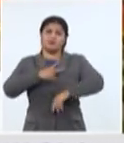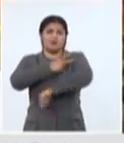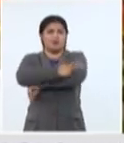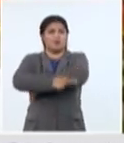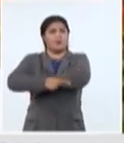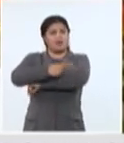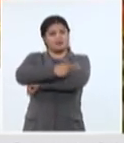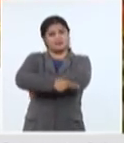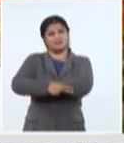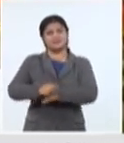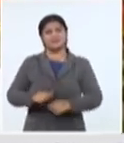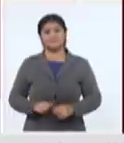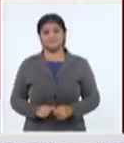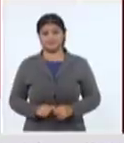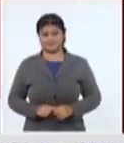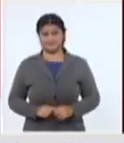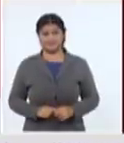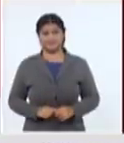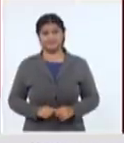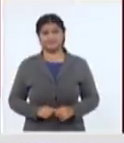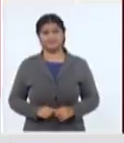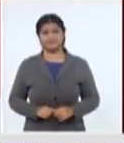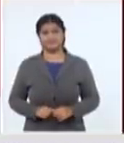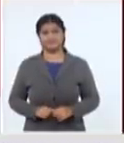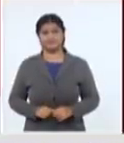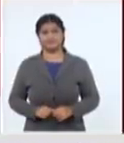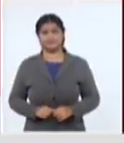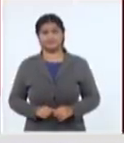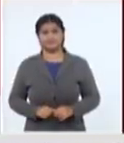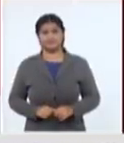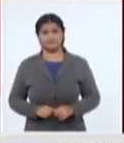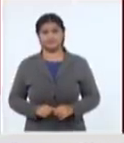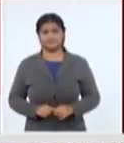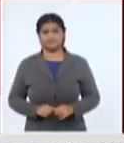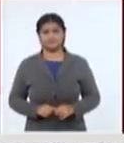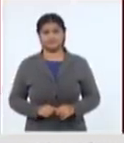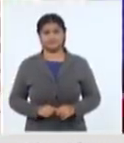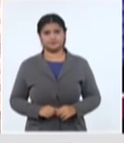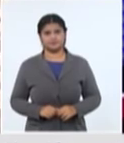Alexander Sosa y Yosmara Martínez, Sistema Informativo de la Televisión Cubana.